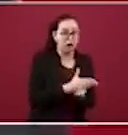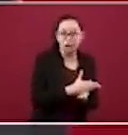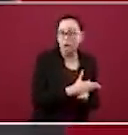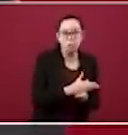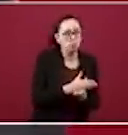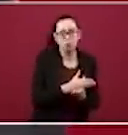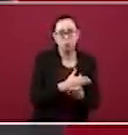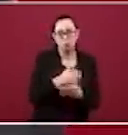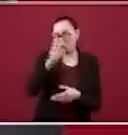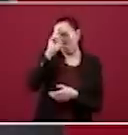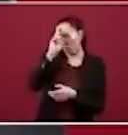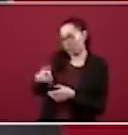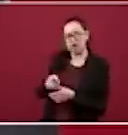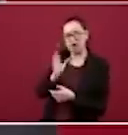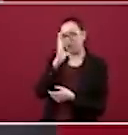a esa